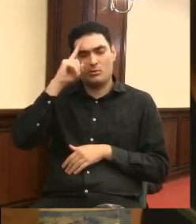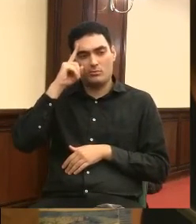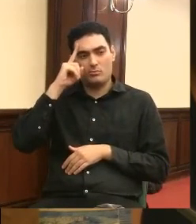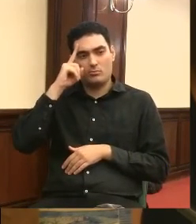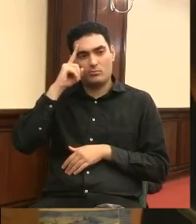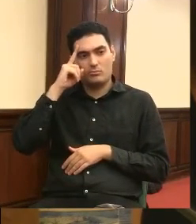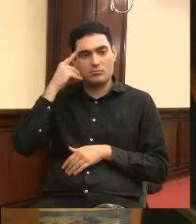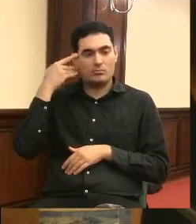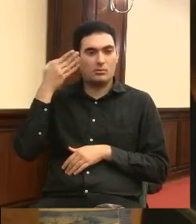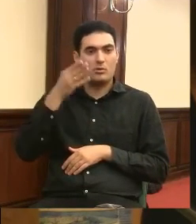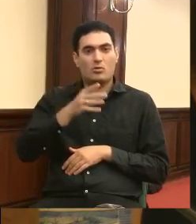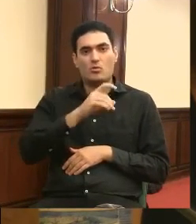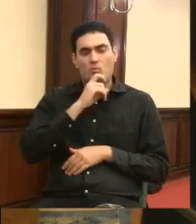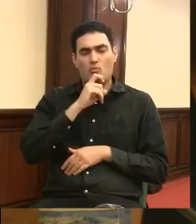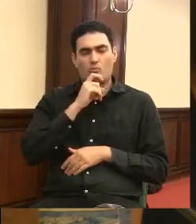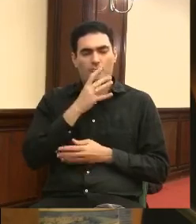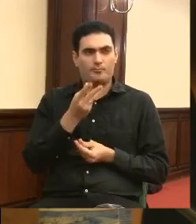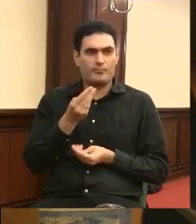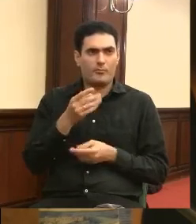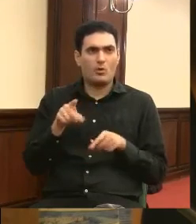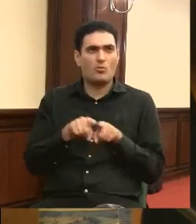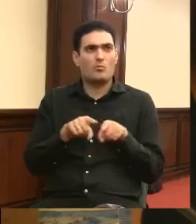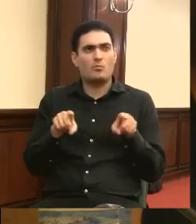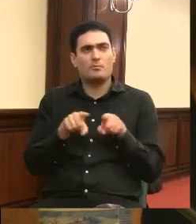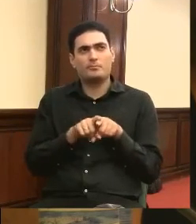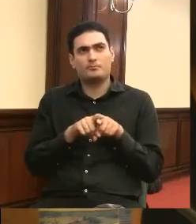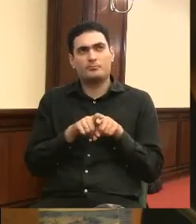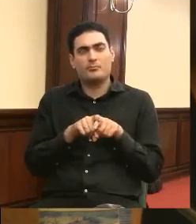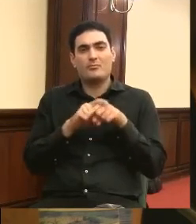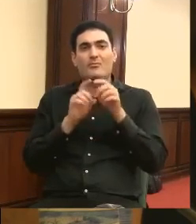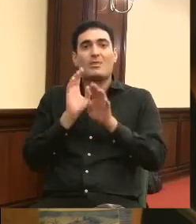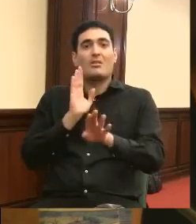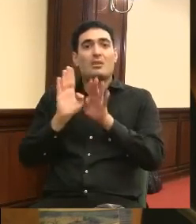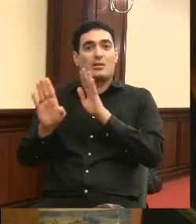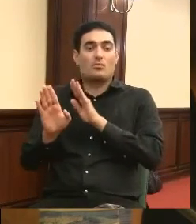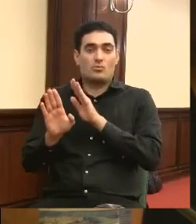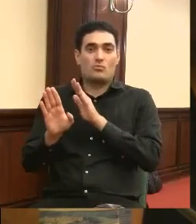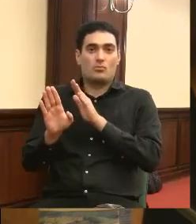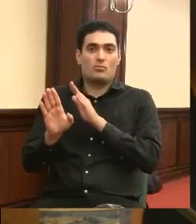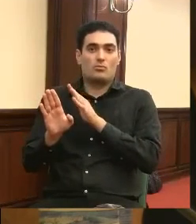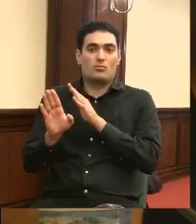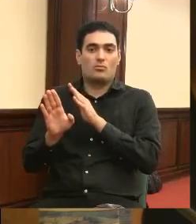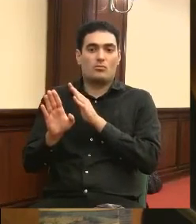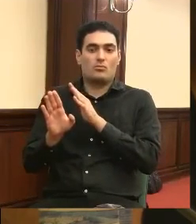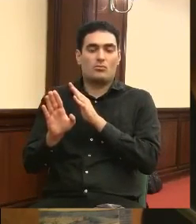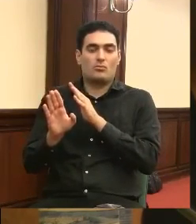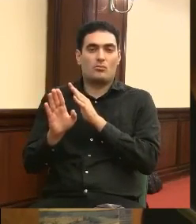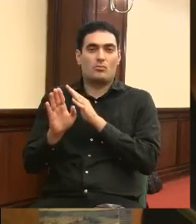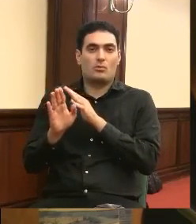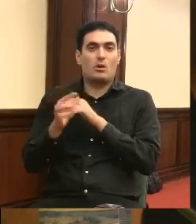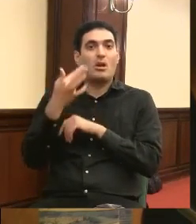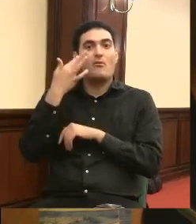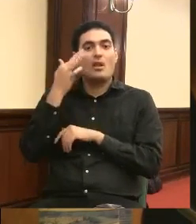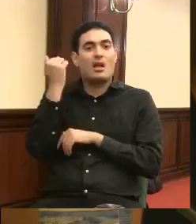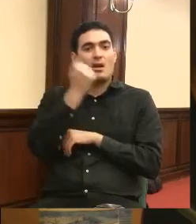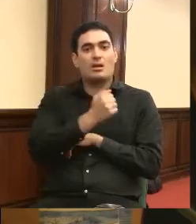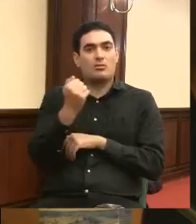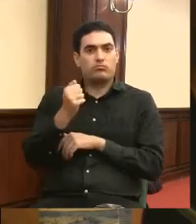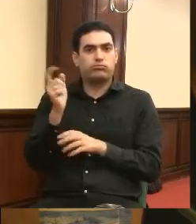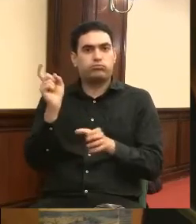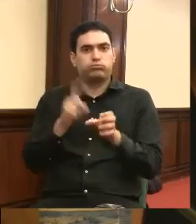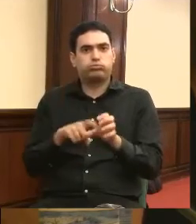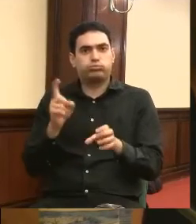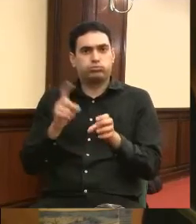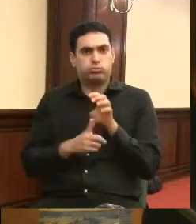de Madrid se refiere a él como un vecino que había participado en el asesinato de